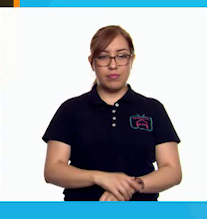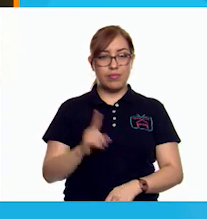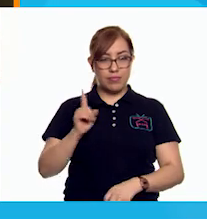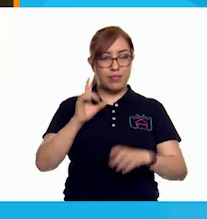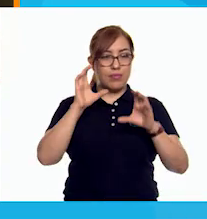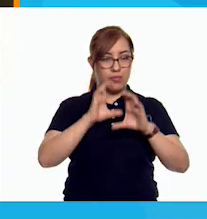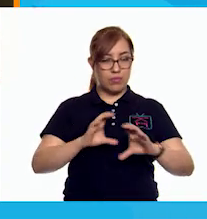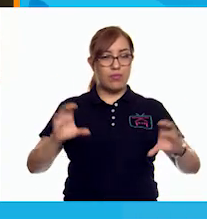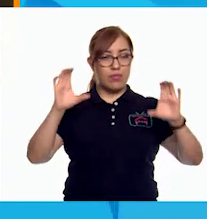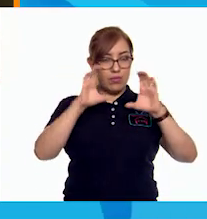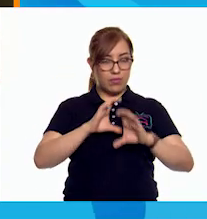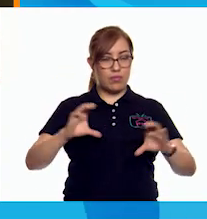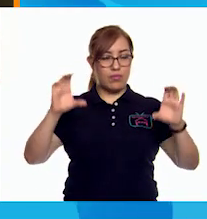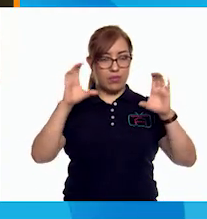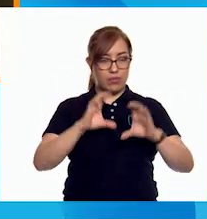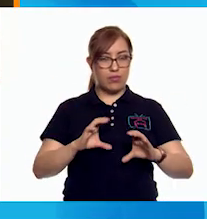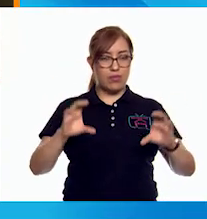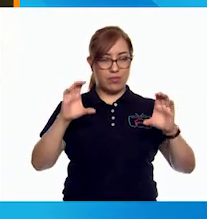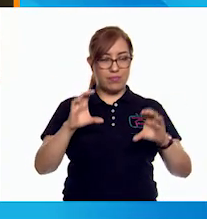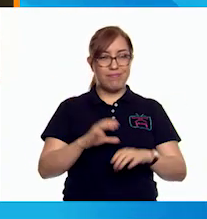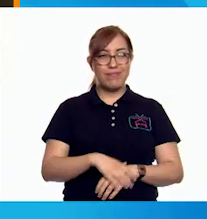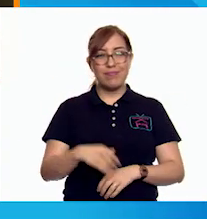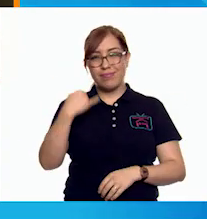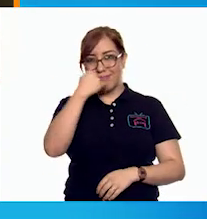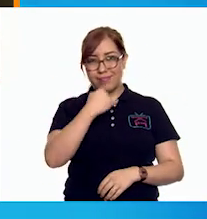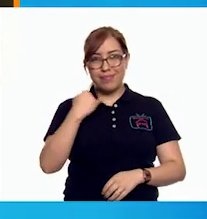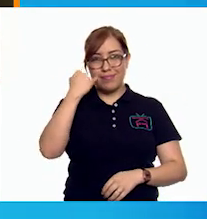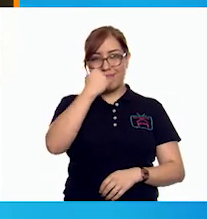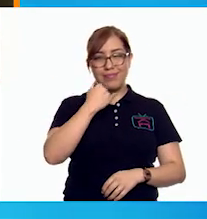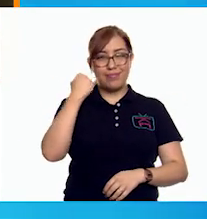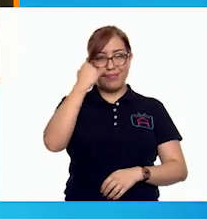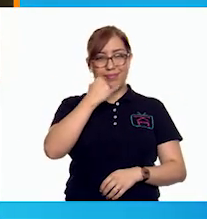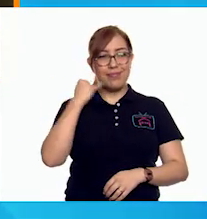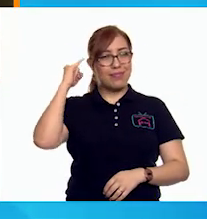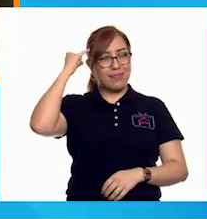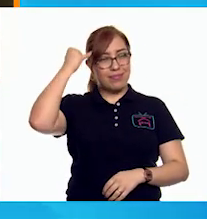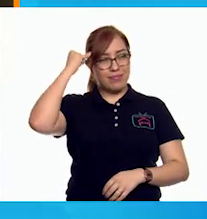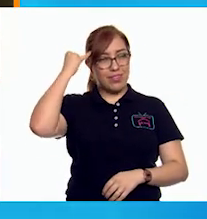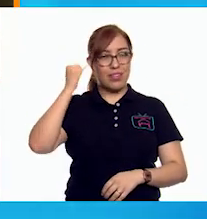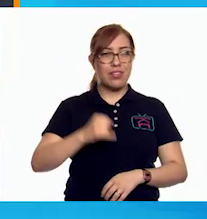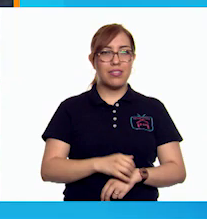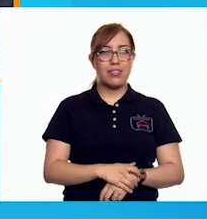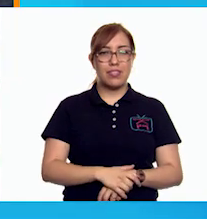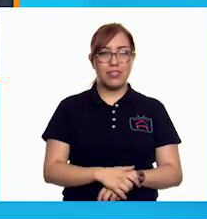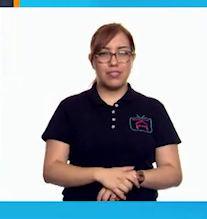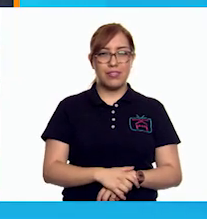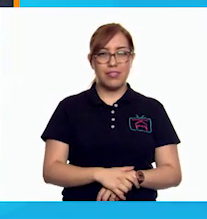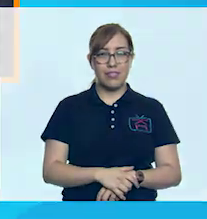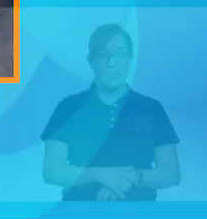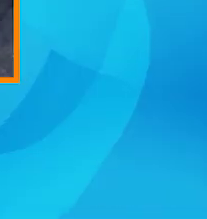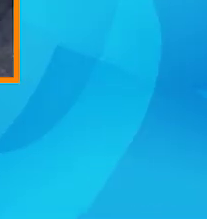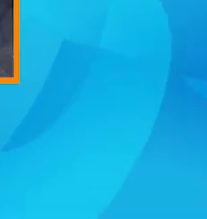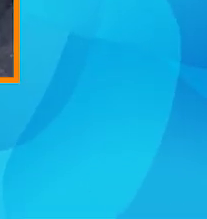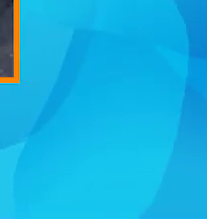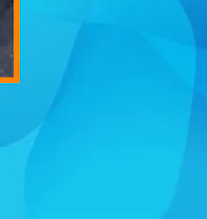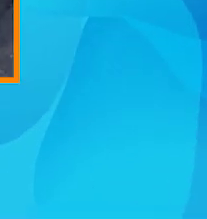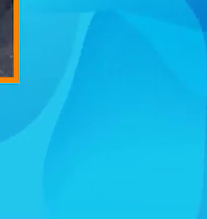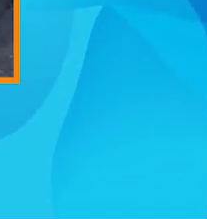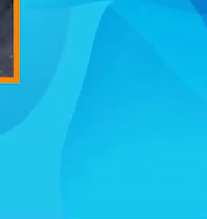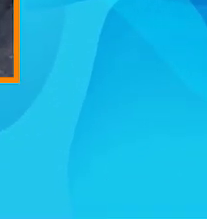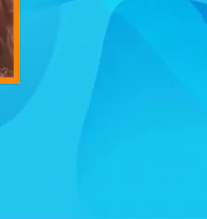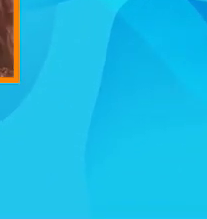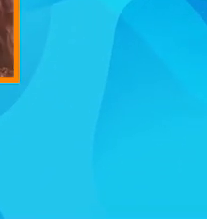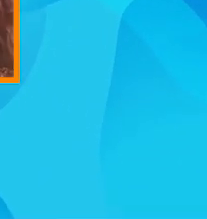Humay, humay, humay, humay, haña, humay, humay, humay, haña, humay,